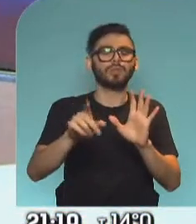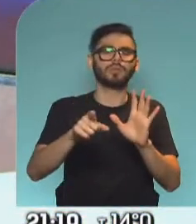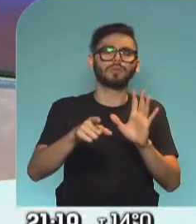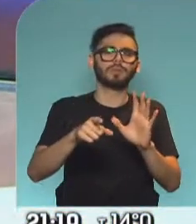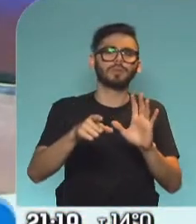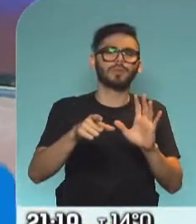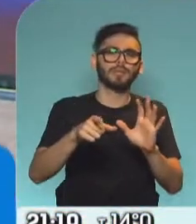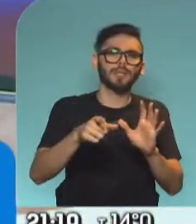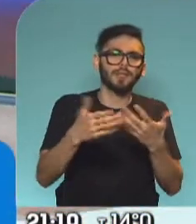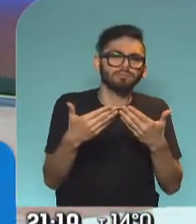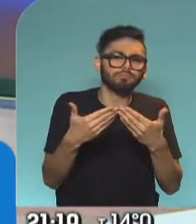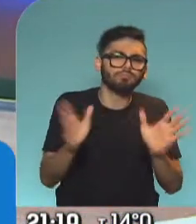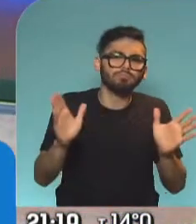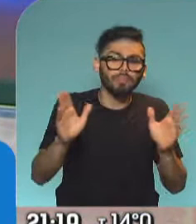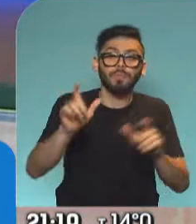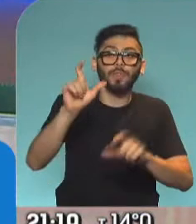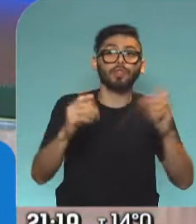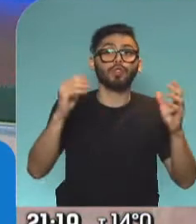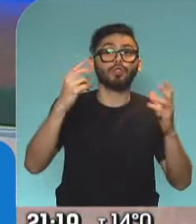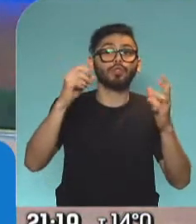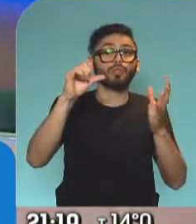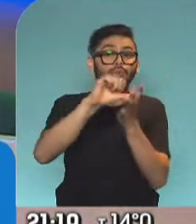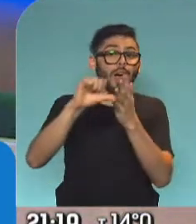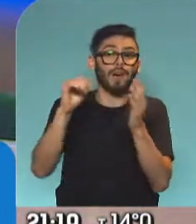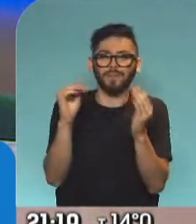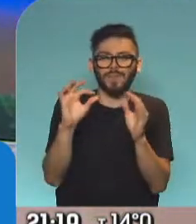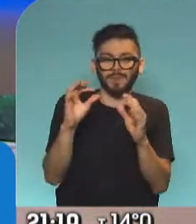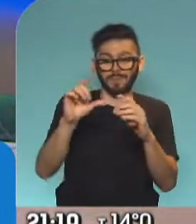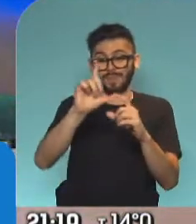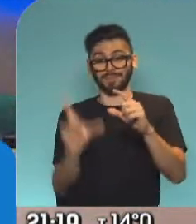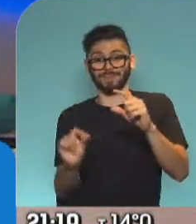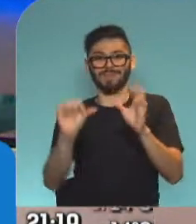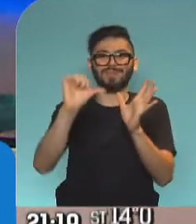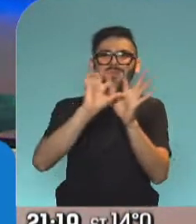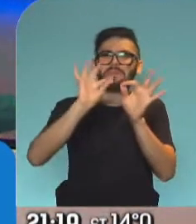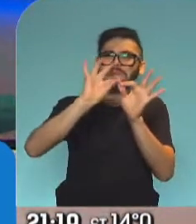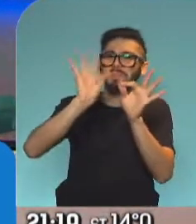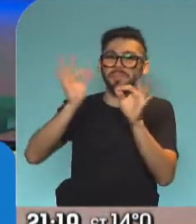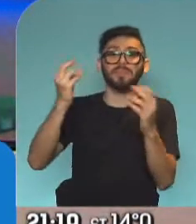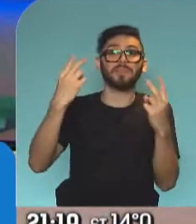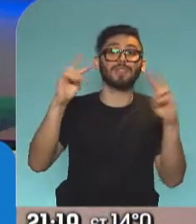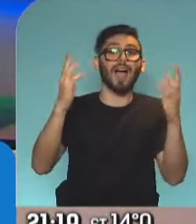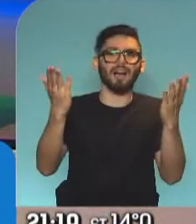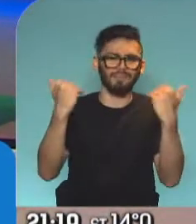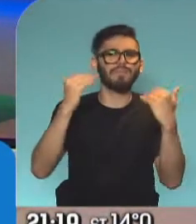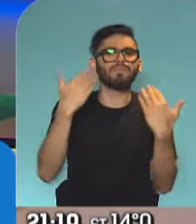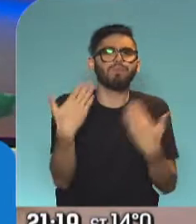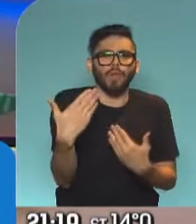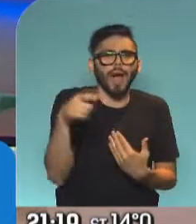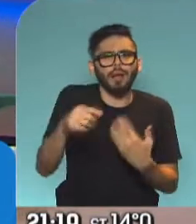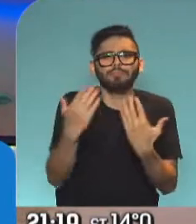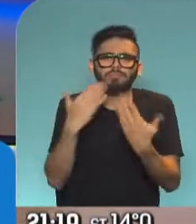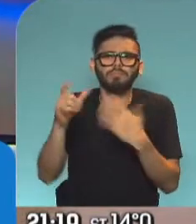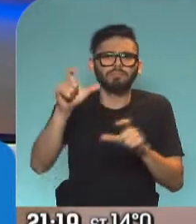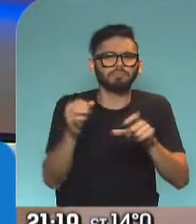la posibilidad para que lleguen turistas de países limítrofes. Es un tema interesante para hablar con los especialistas en un momento en el